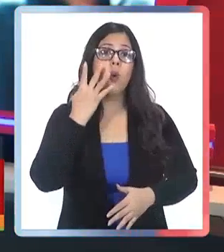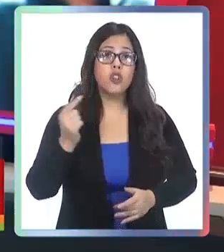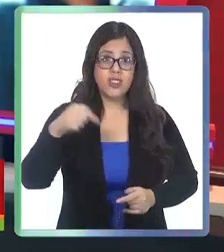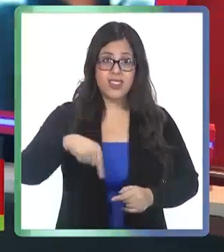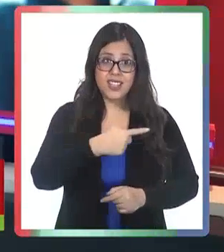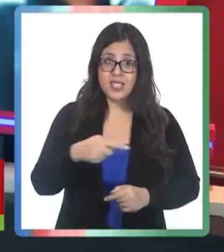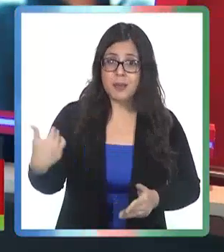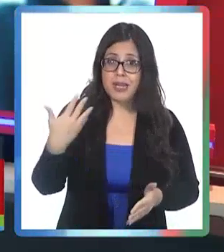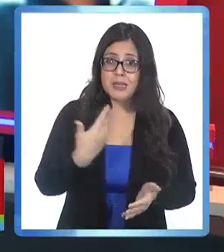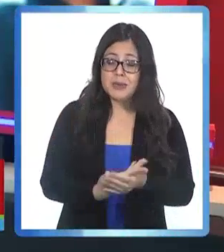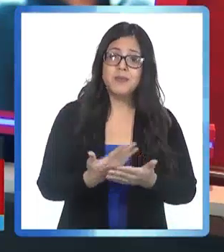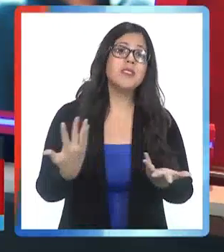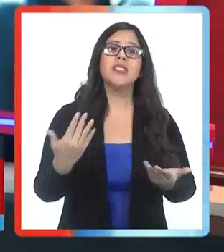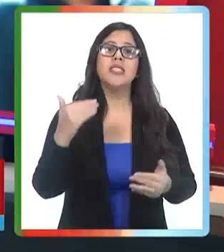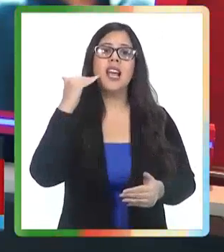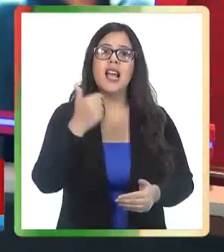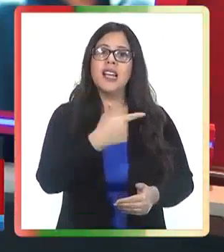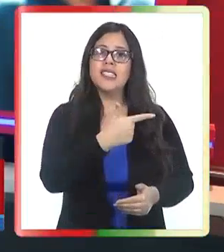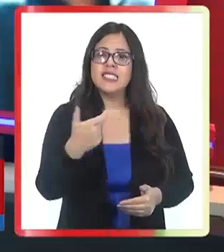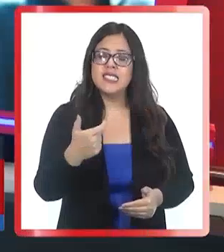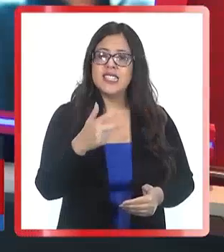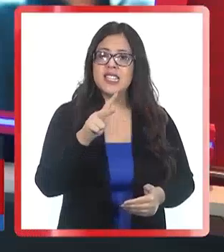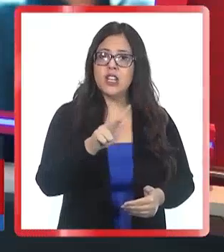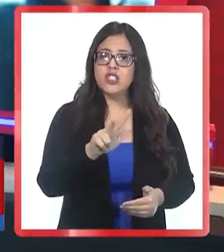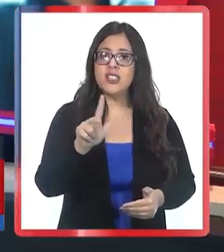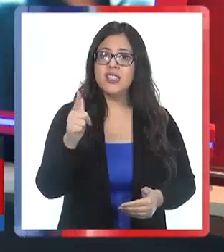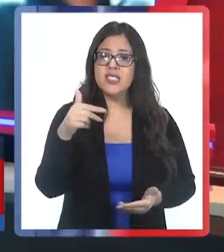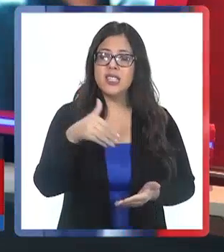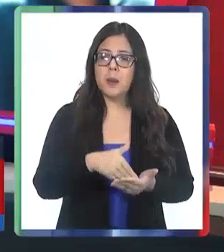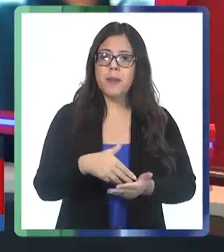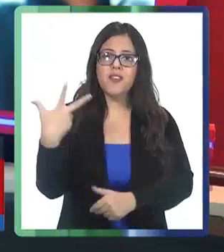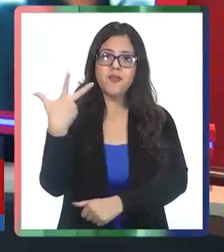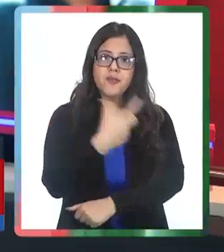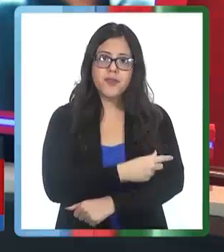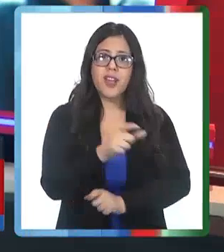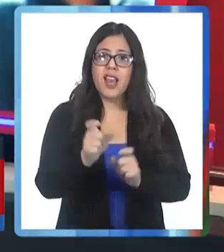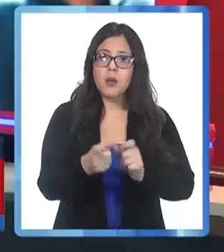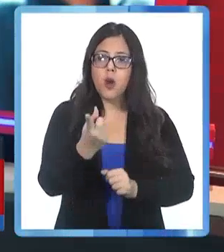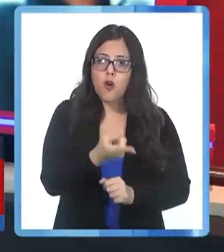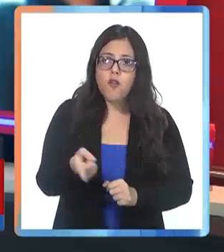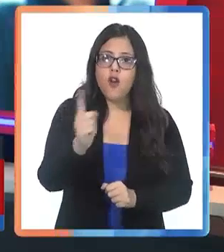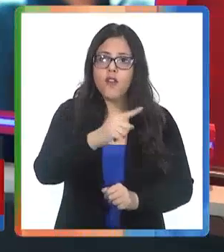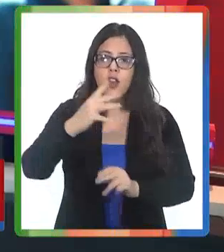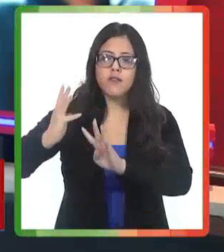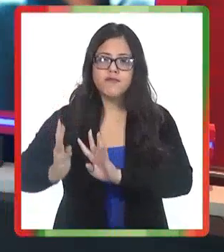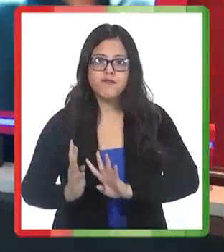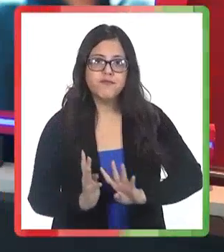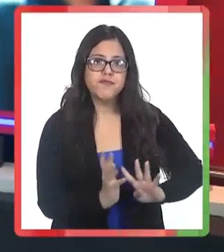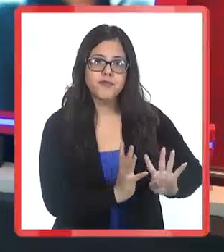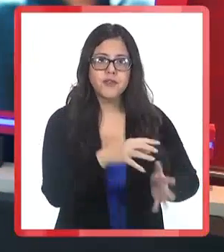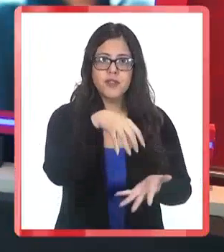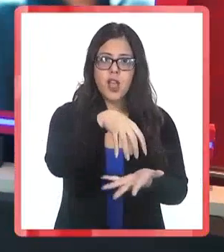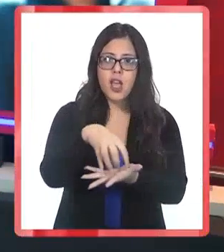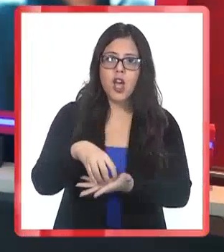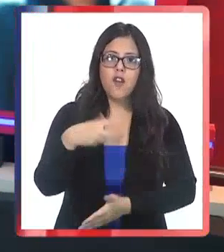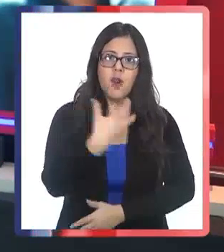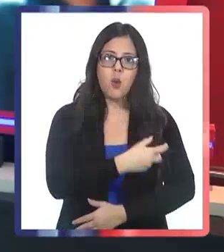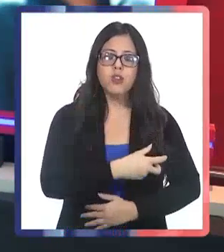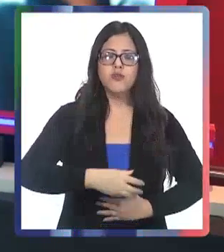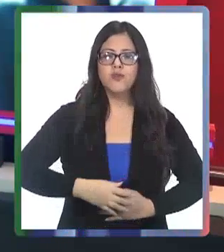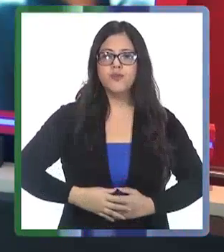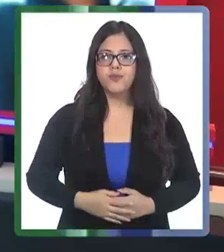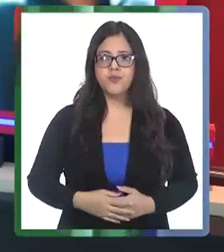de esta semana se aplicaran casi 787.000 dosis. La gente ha vuelto a hacer filas en los puntos